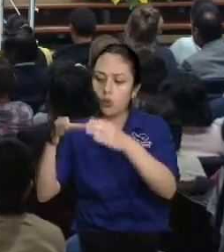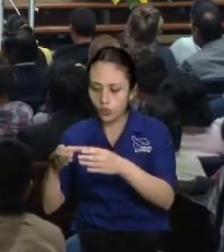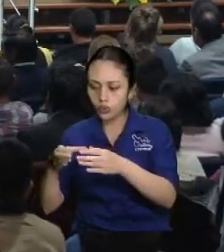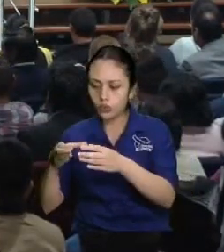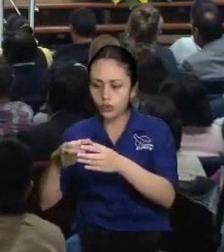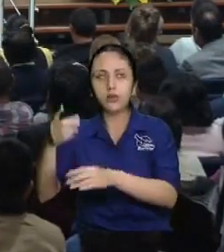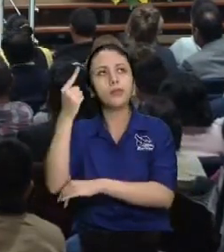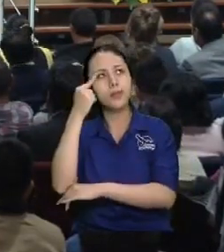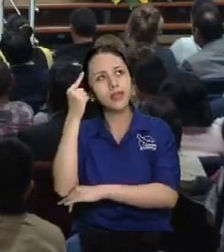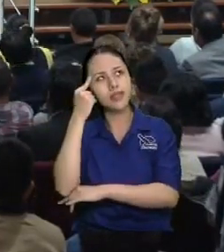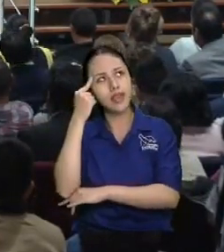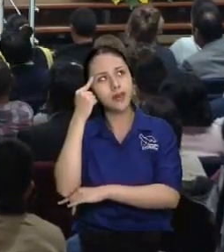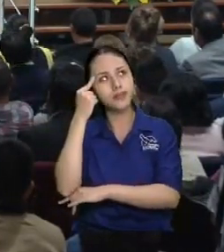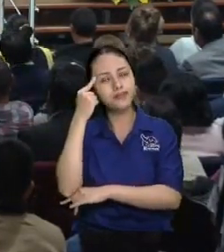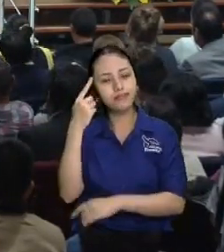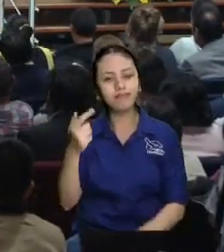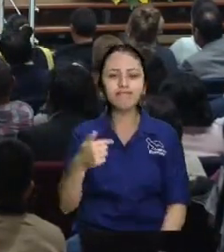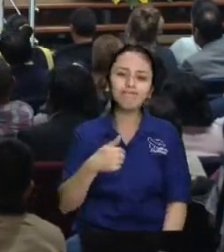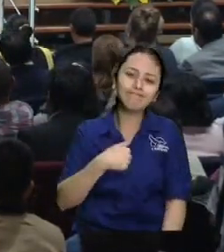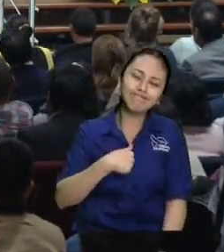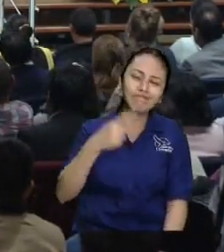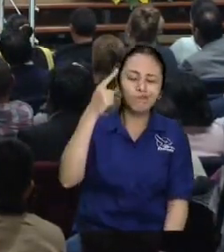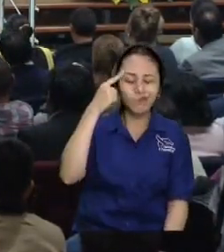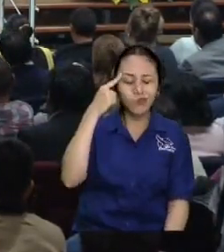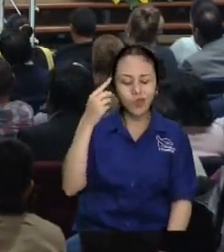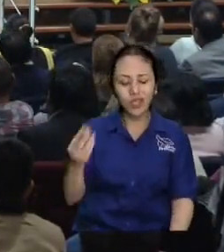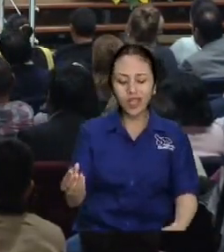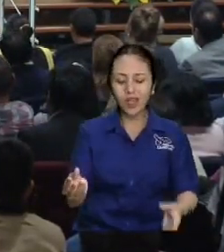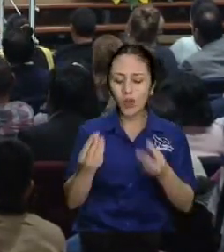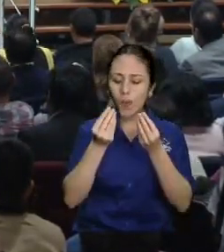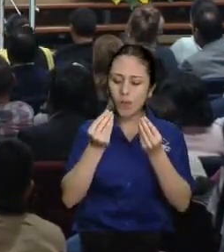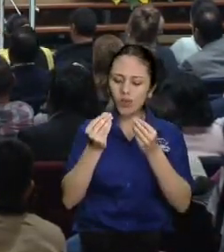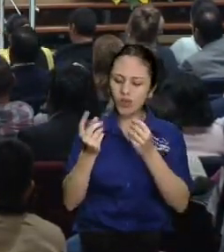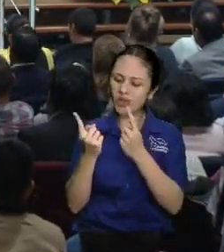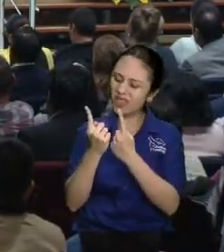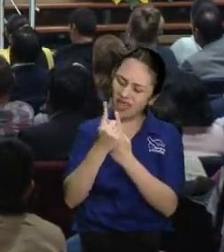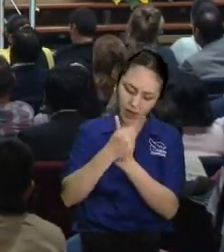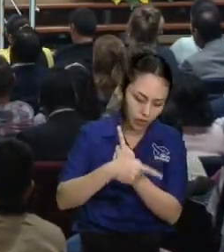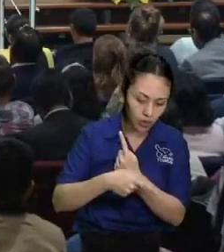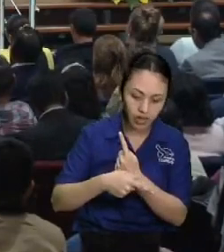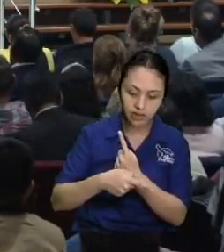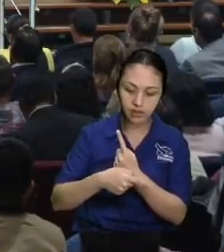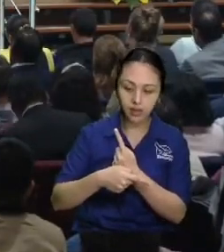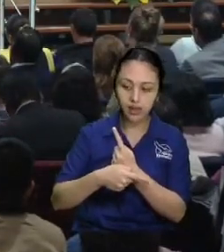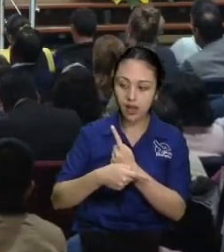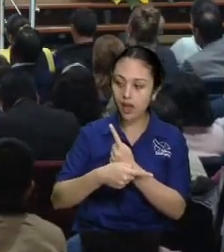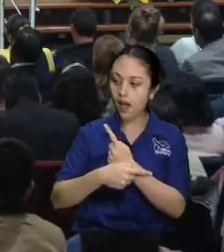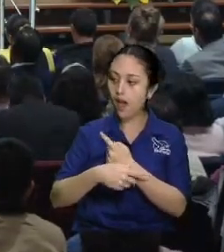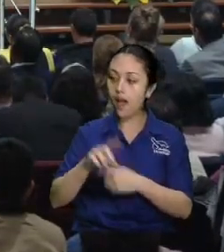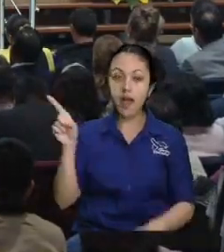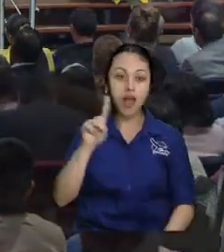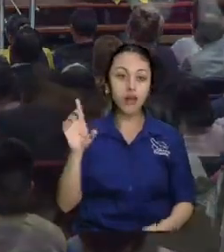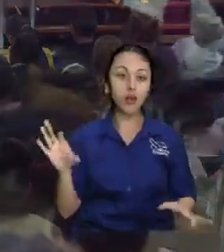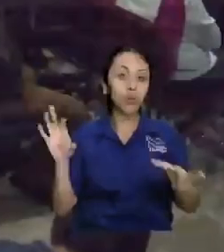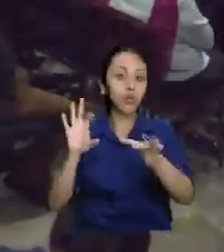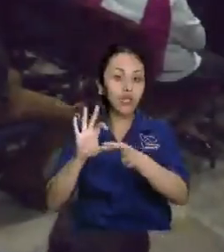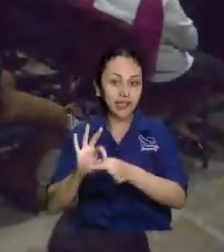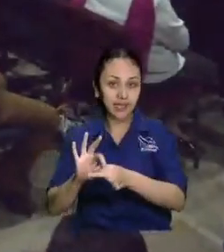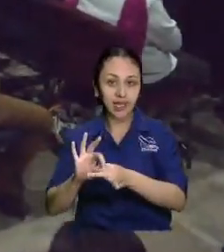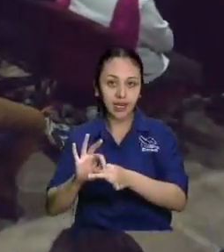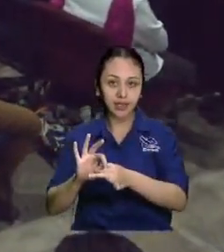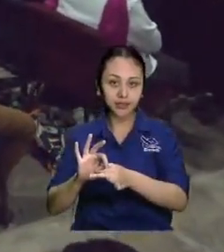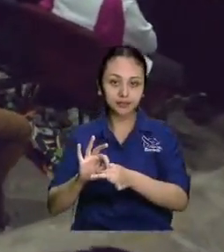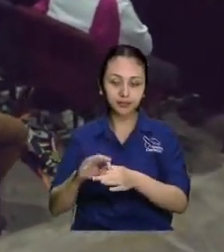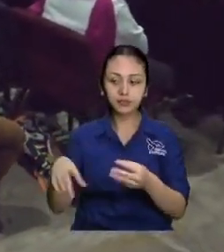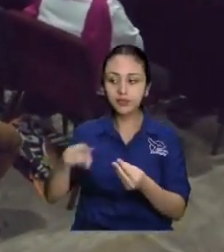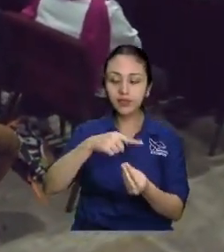Porque pienso que uno comete muchos errores dando órdenes y contraórdenes en la casa.